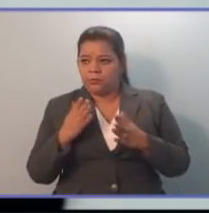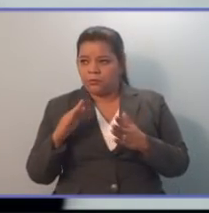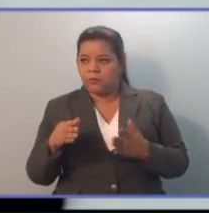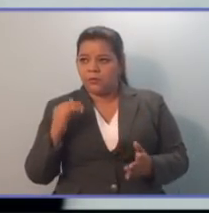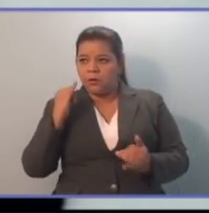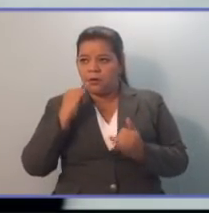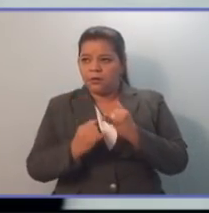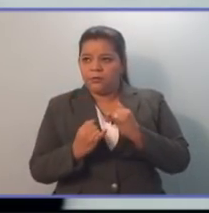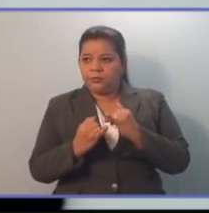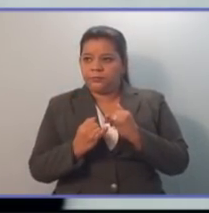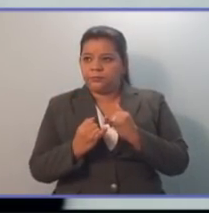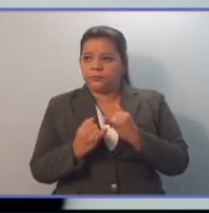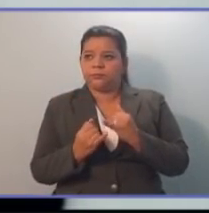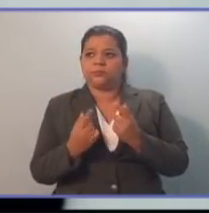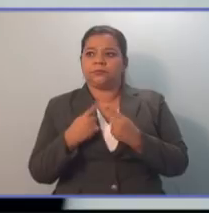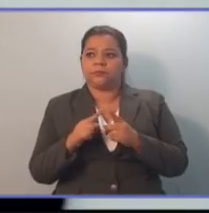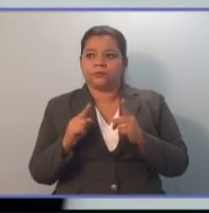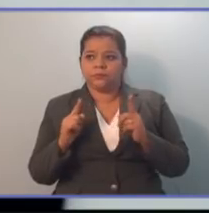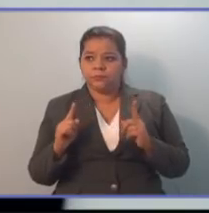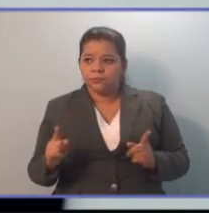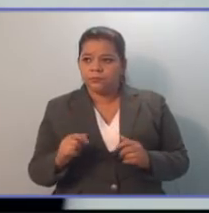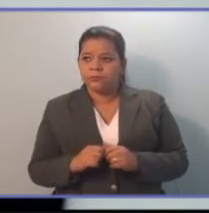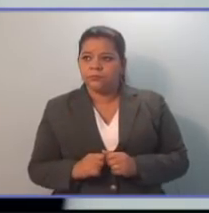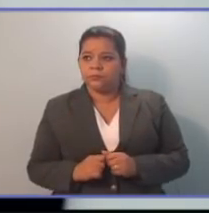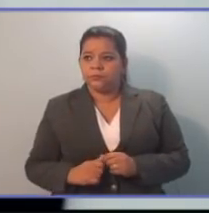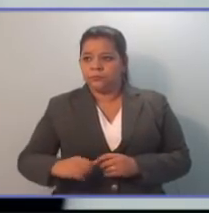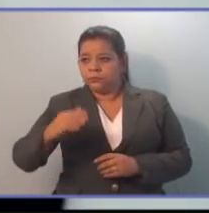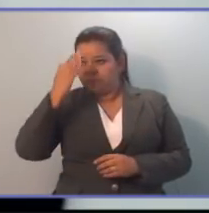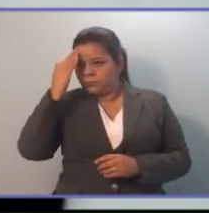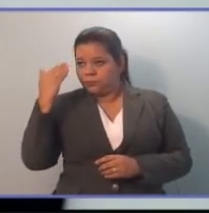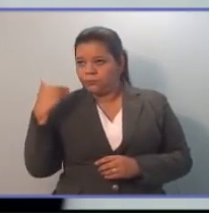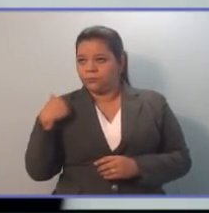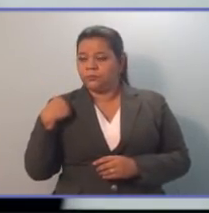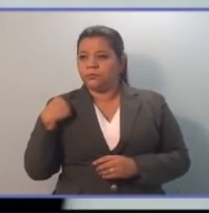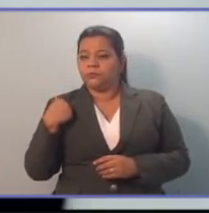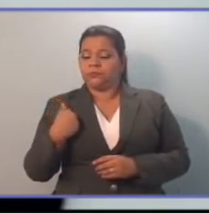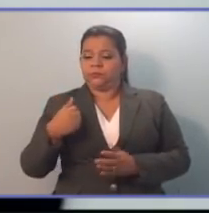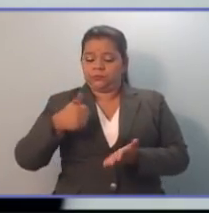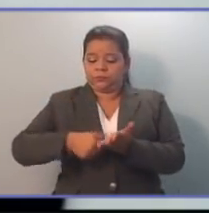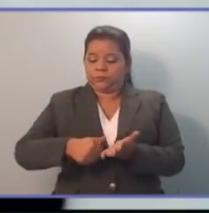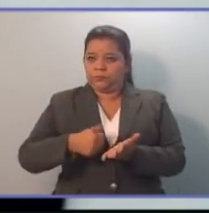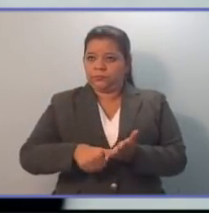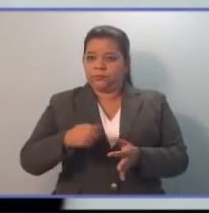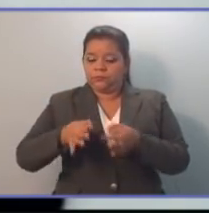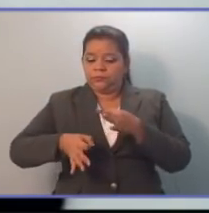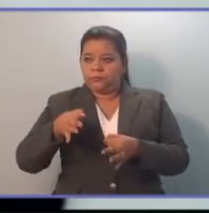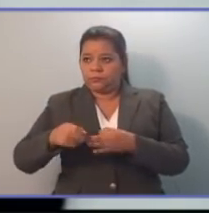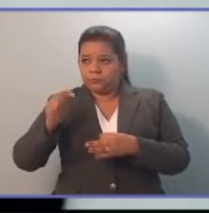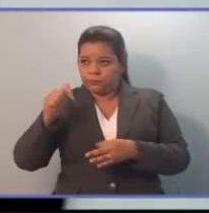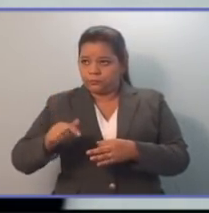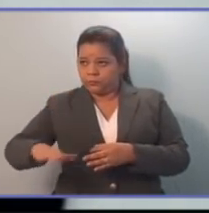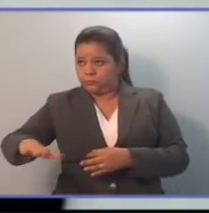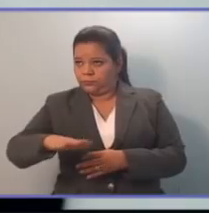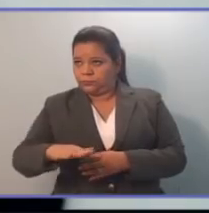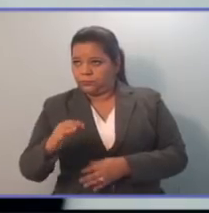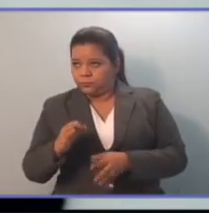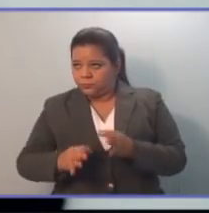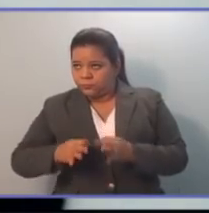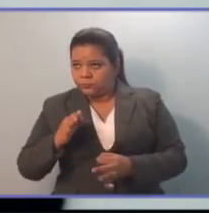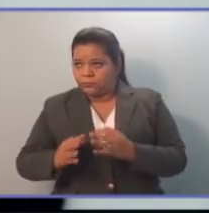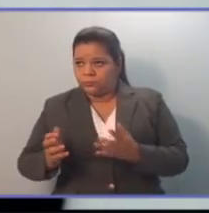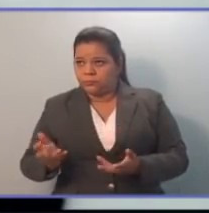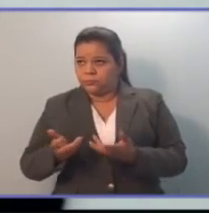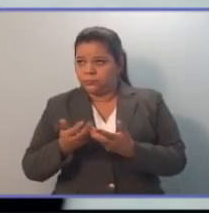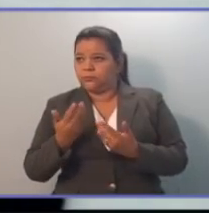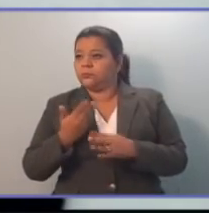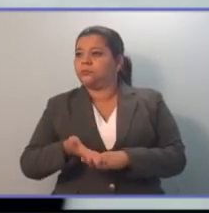final. Ya como auditora judicial, lo que hoy es el Departamento de Investigación Judicial, esas